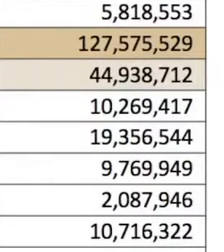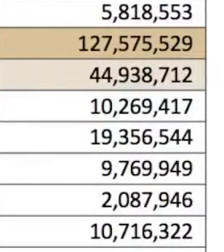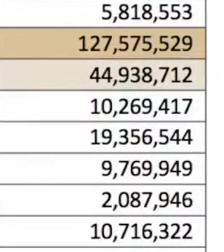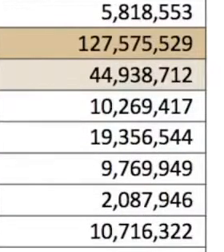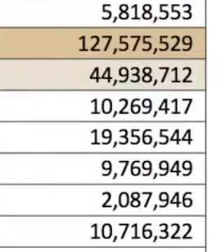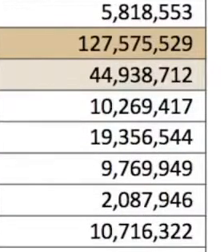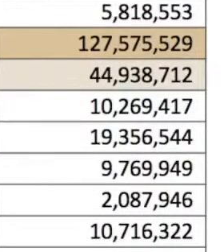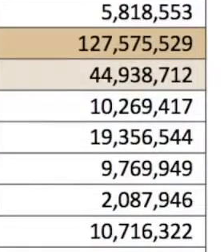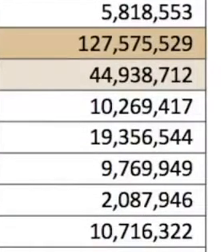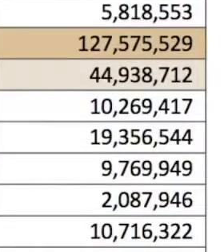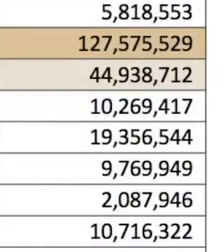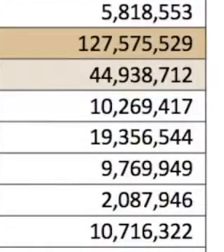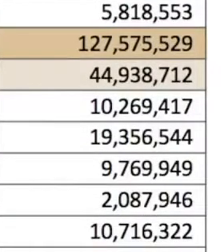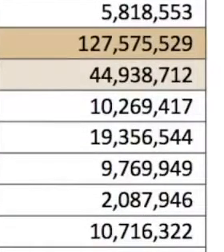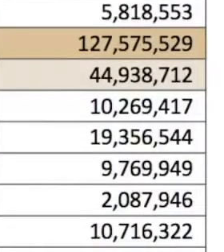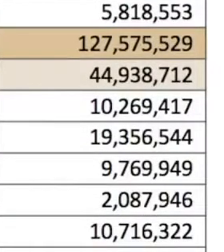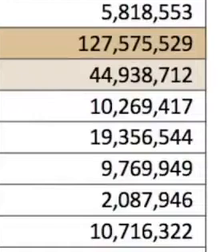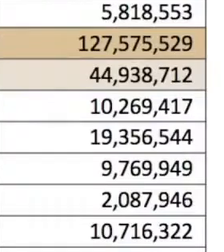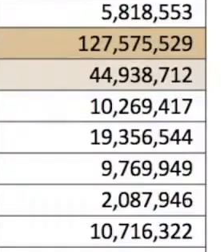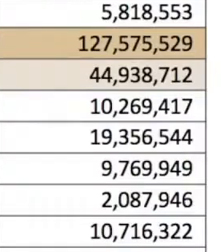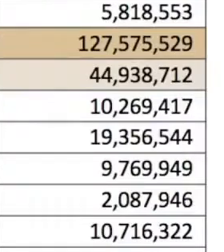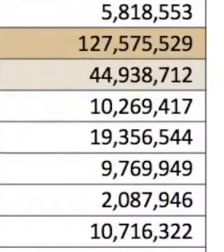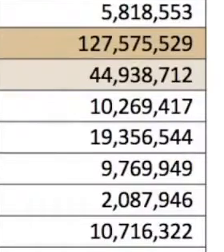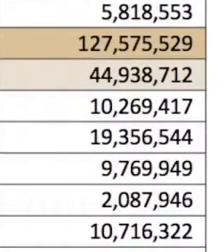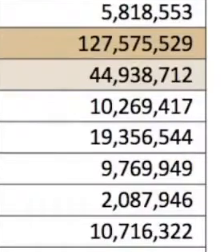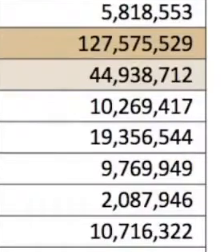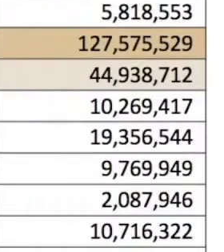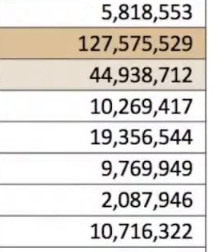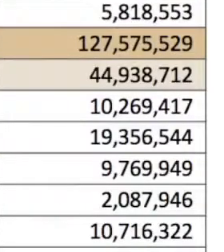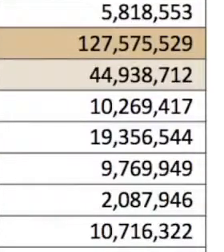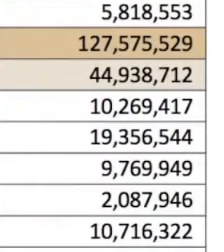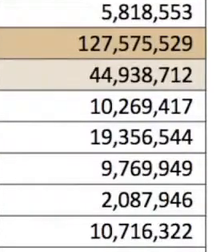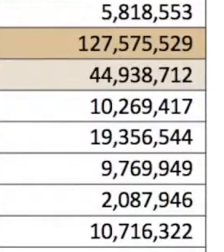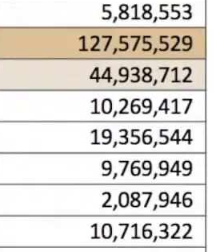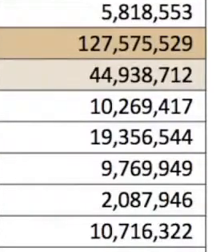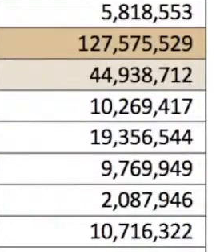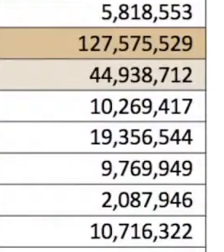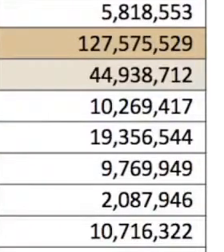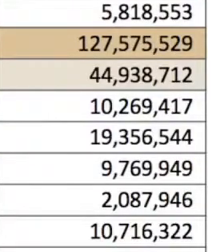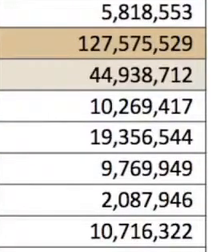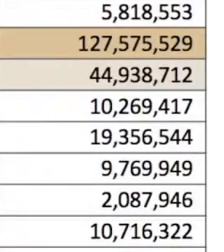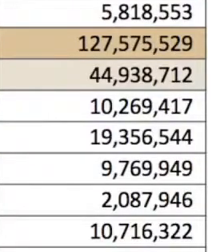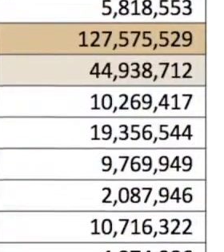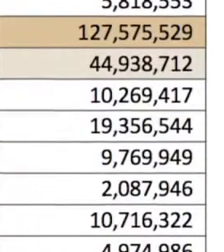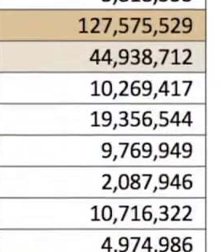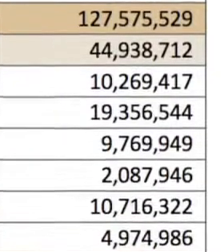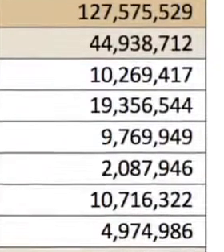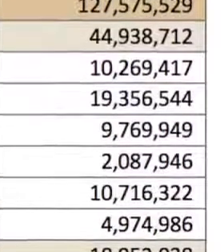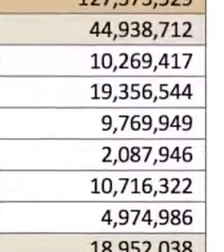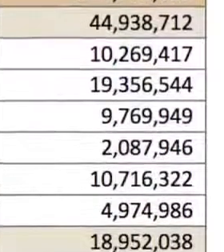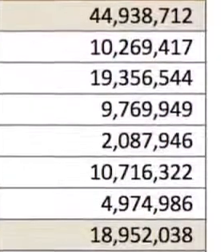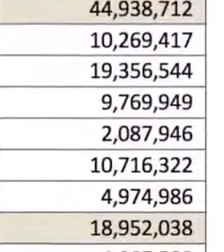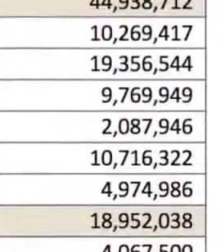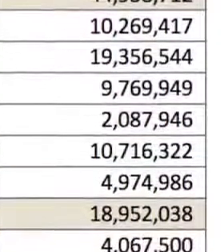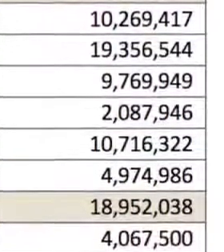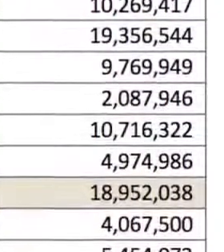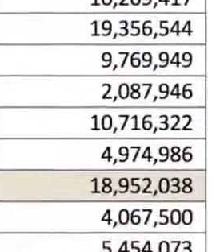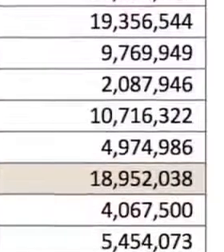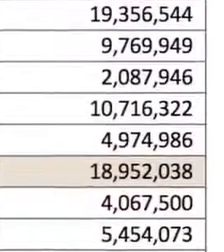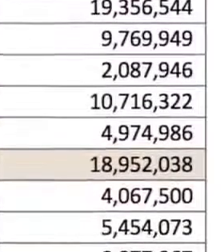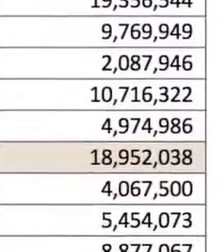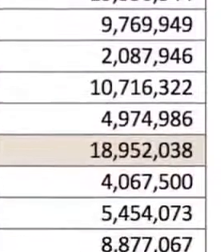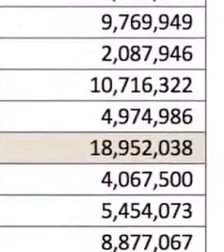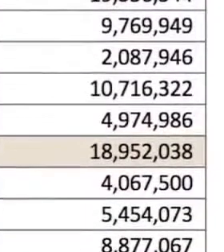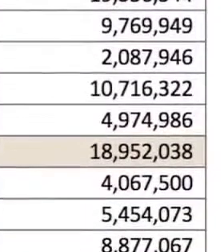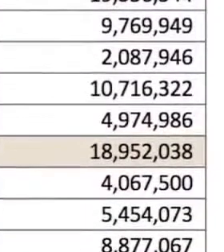dosis utilizadas, que representan hasta el momento 0.03%. Desde luego es el arranque, es una proporción pequeña. Pero lo que destacamos con esta información es el